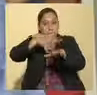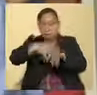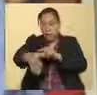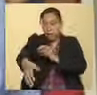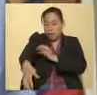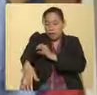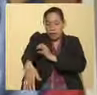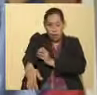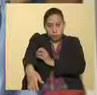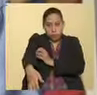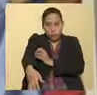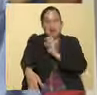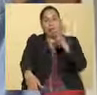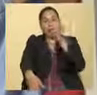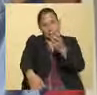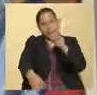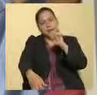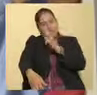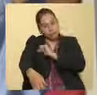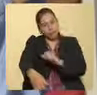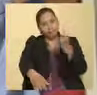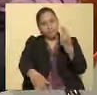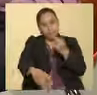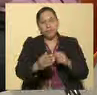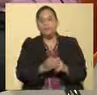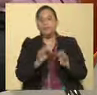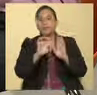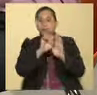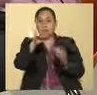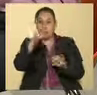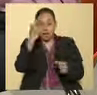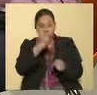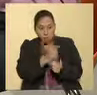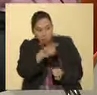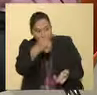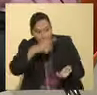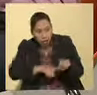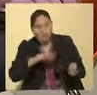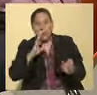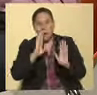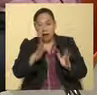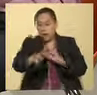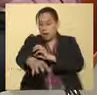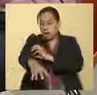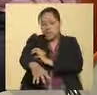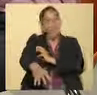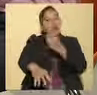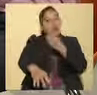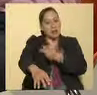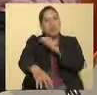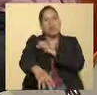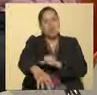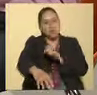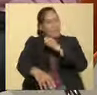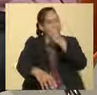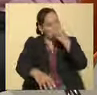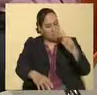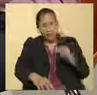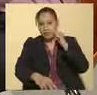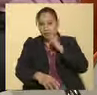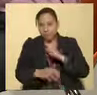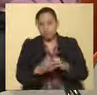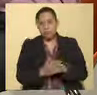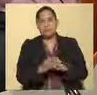varones, es que una vez que tú diagnosticas una hernia, a fuerzas la tienes que operar. si